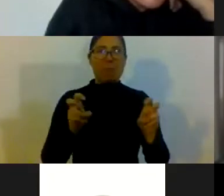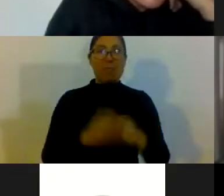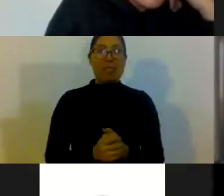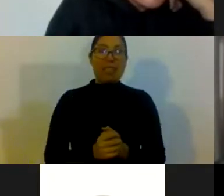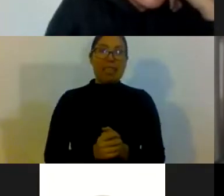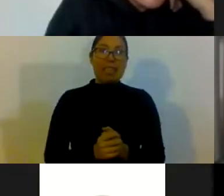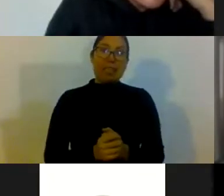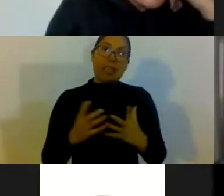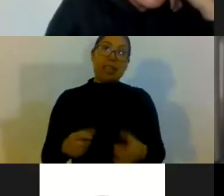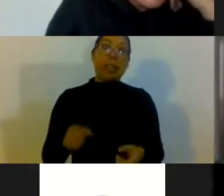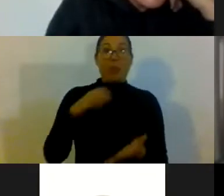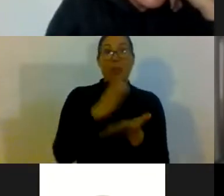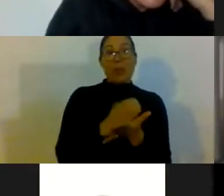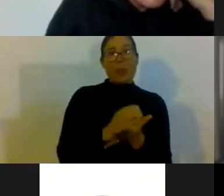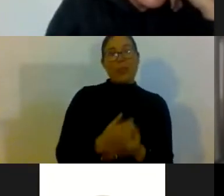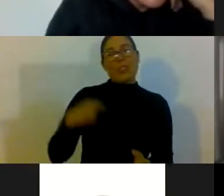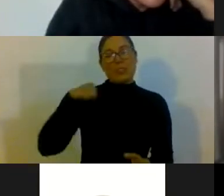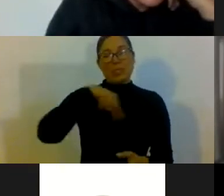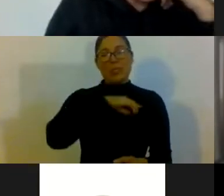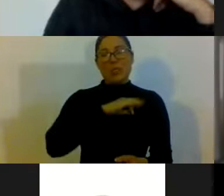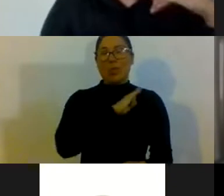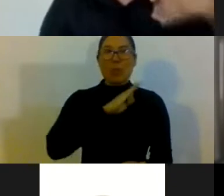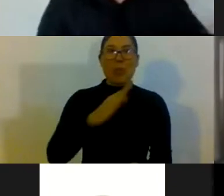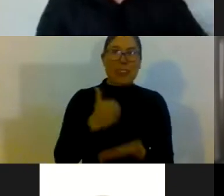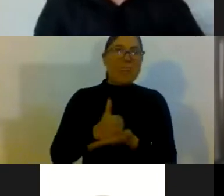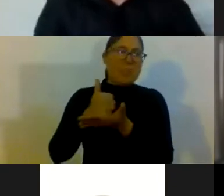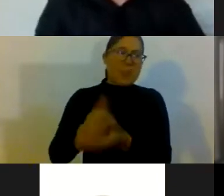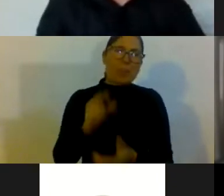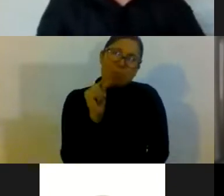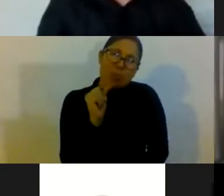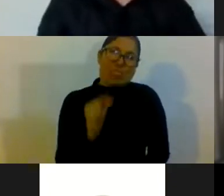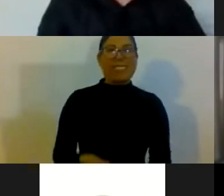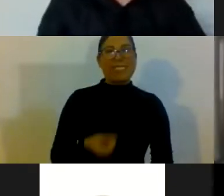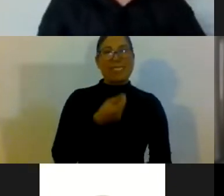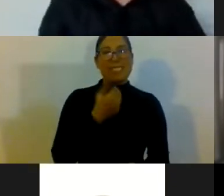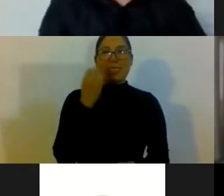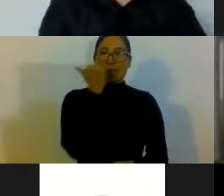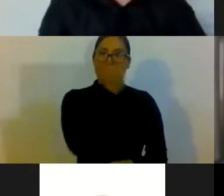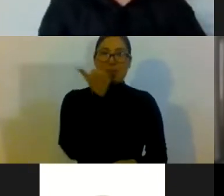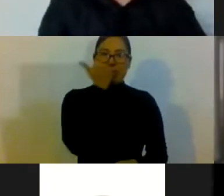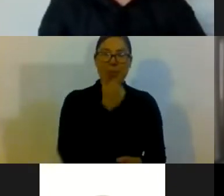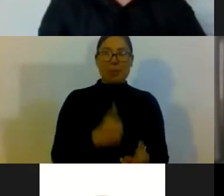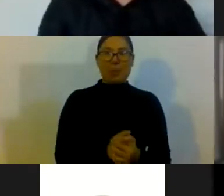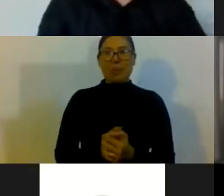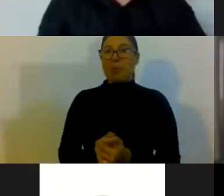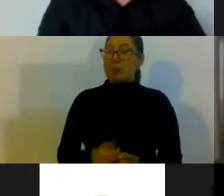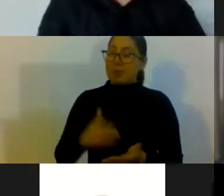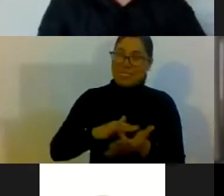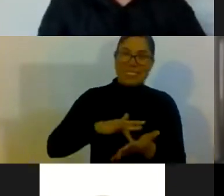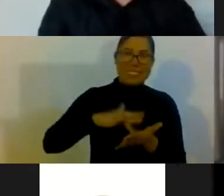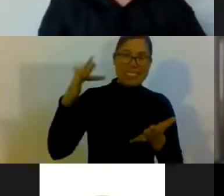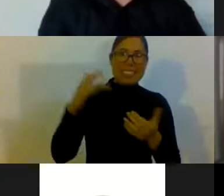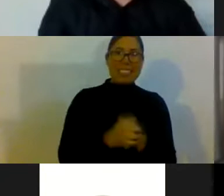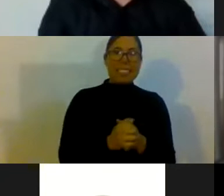Gracias. Muchas gracias, Fernanda, por tu participación. Y bueno, pues ya cerramos, nos quedamos con esto, que existen